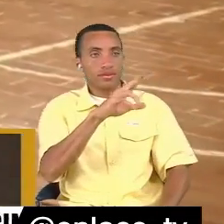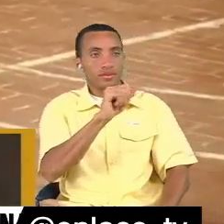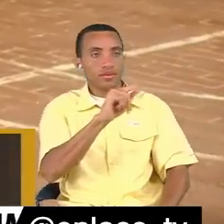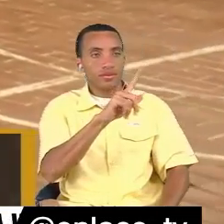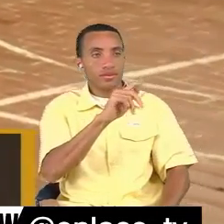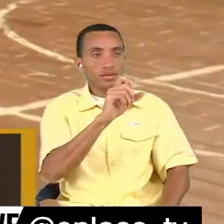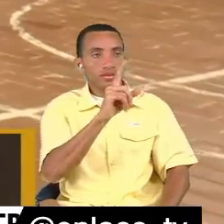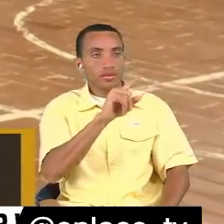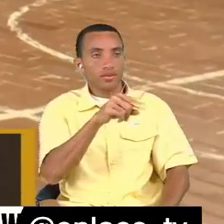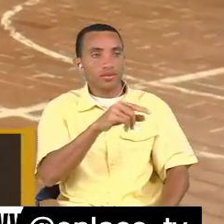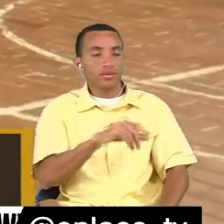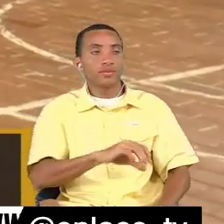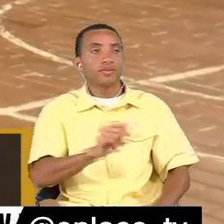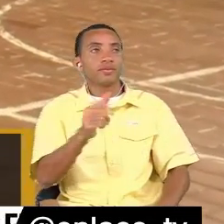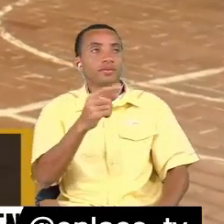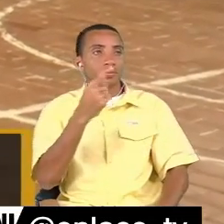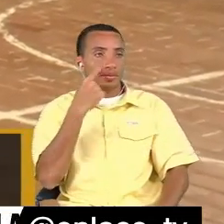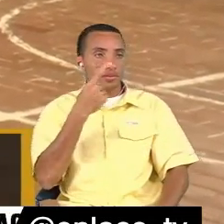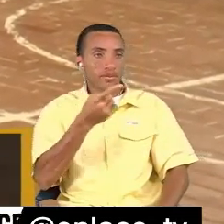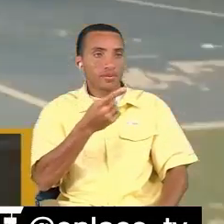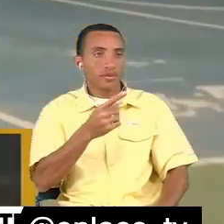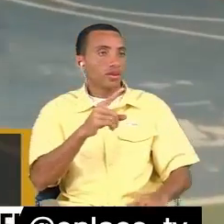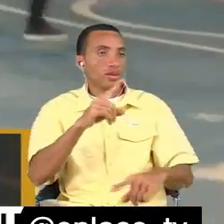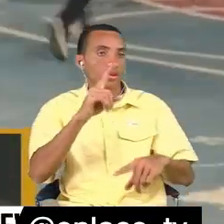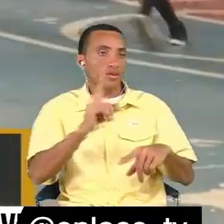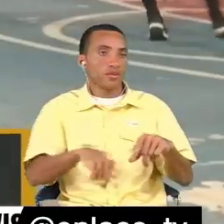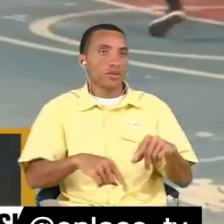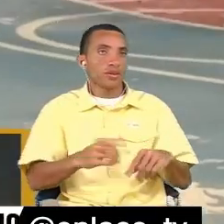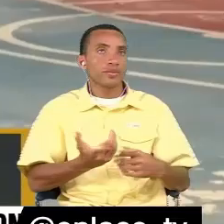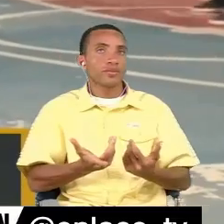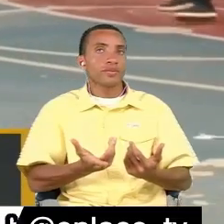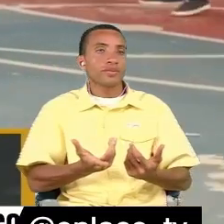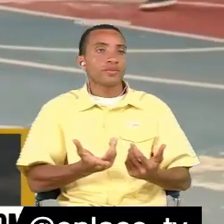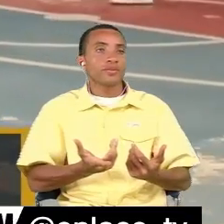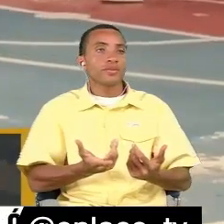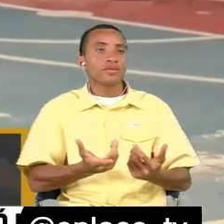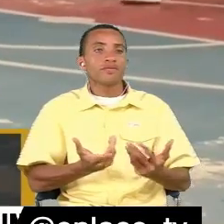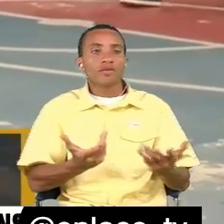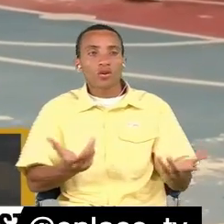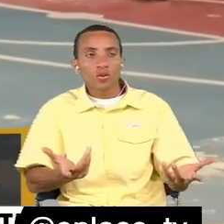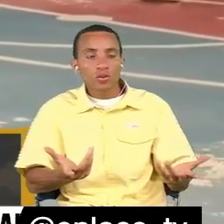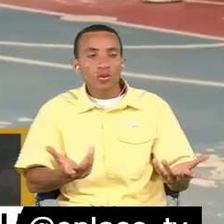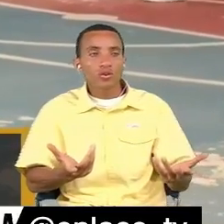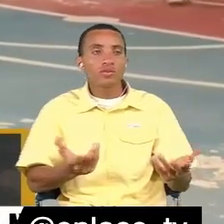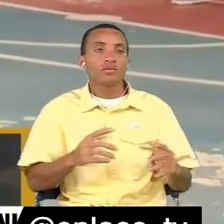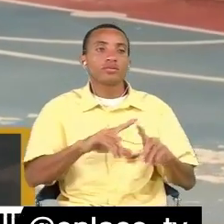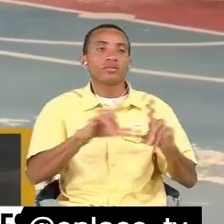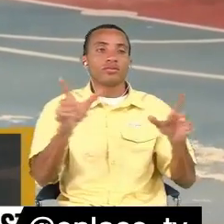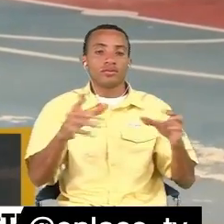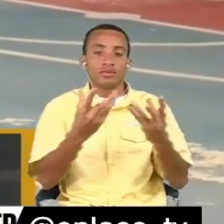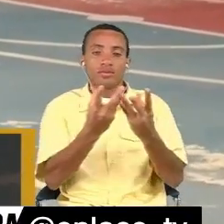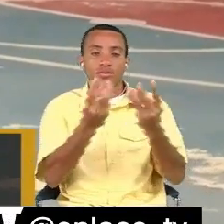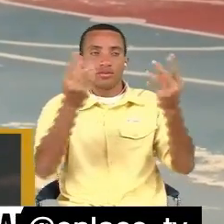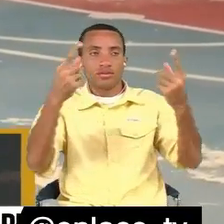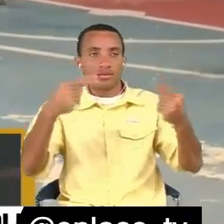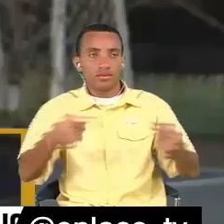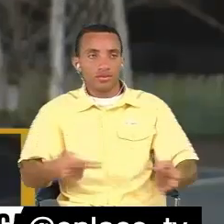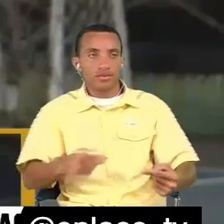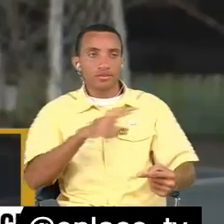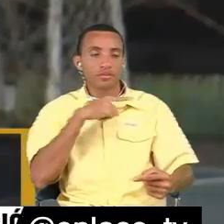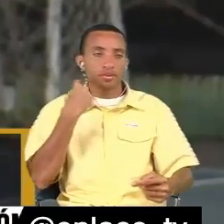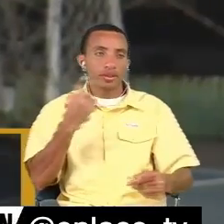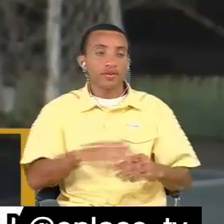pero mire usted que no podemos hablar de exactamente de equipos eliminados y eso que estamos a 2 fechas del